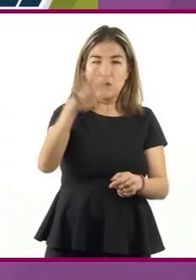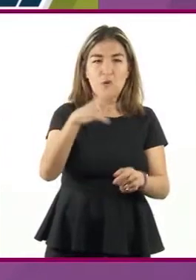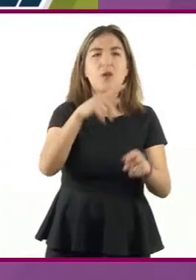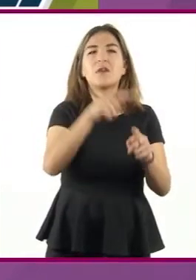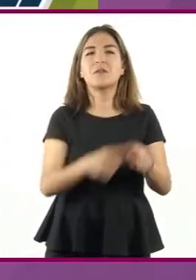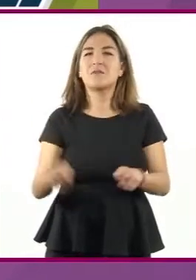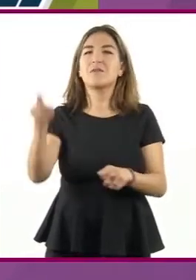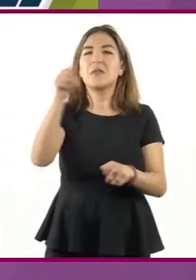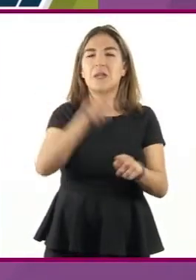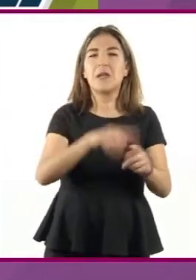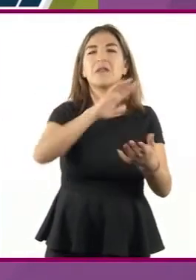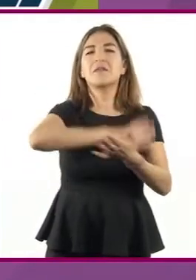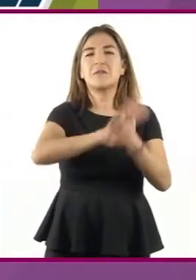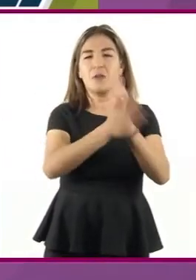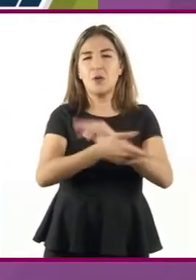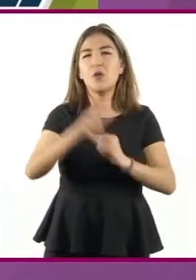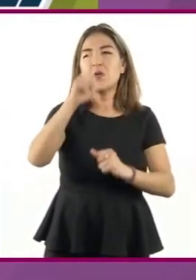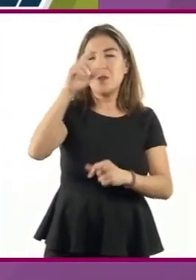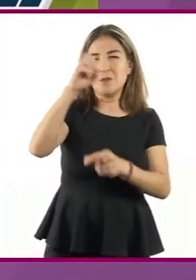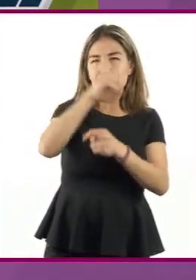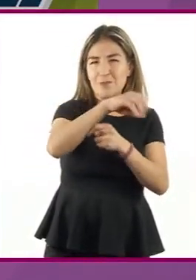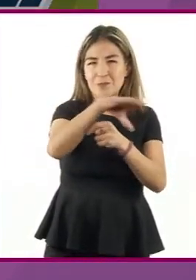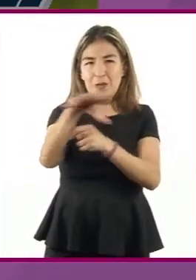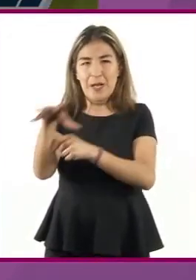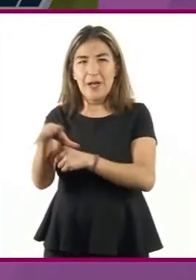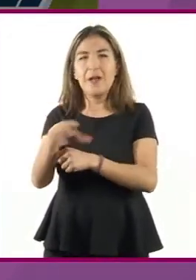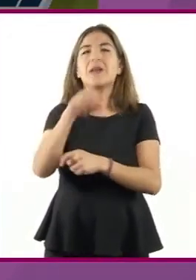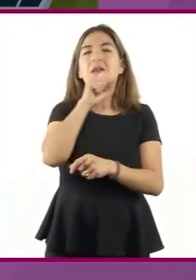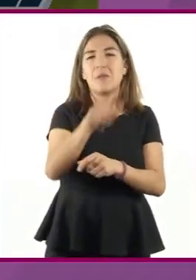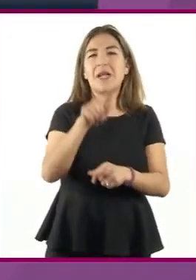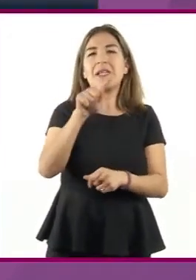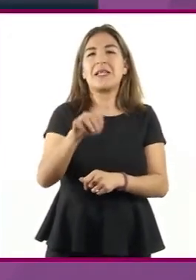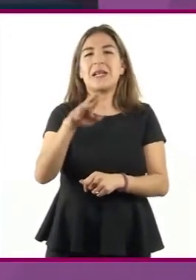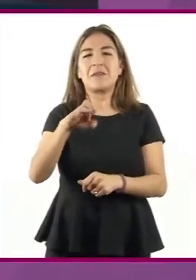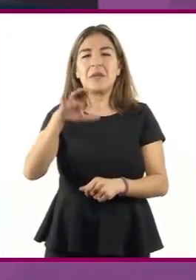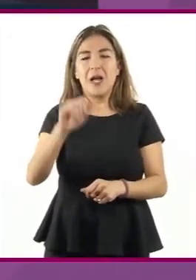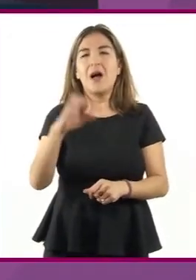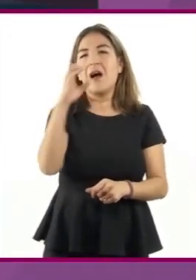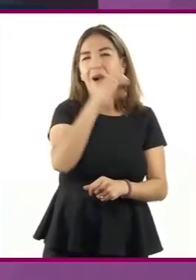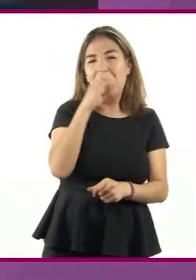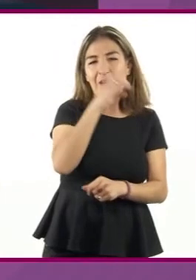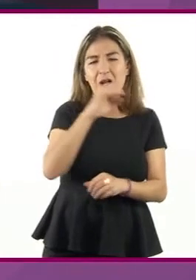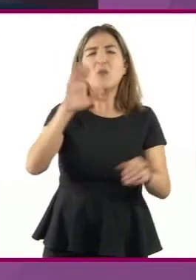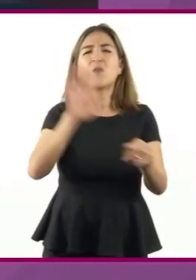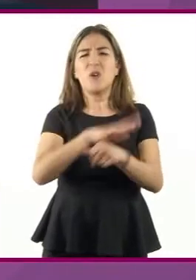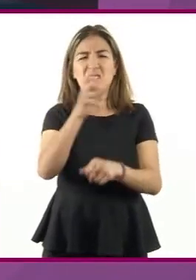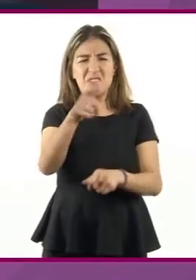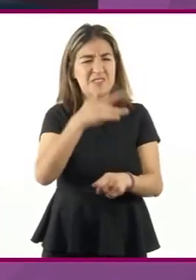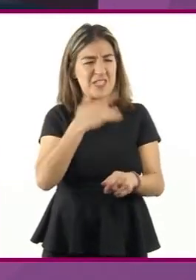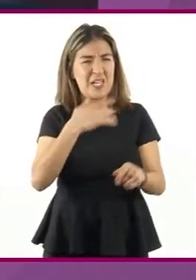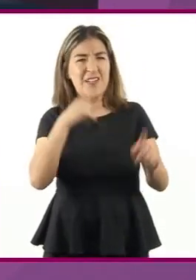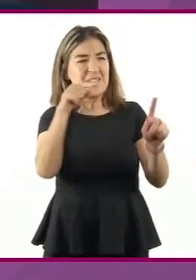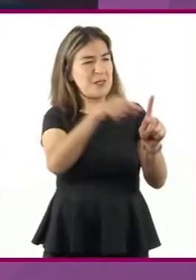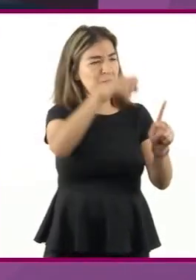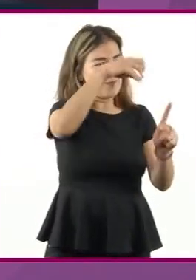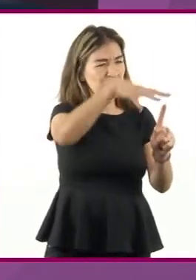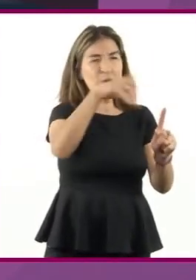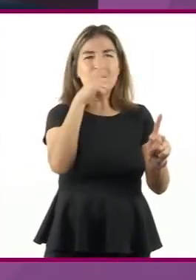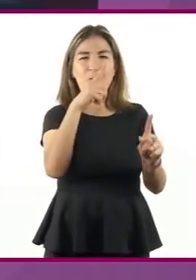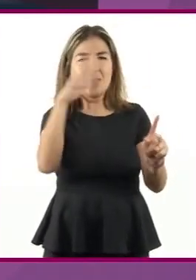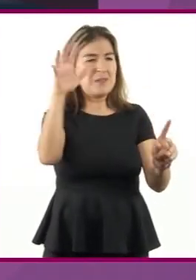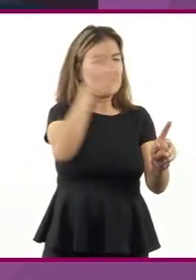se convierte en energía luminosa y en energía térmica. Por eso sentimos calor cuando nos acercamos a un